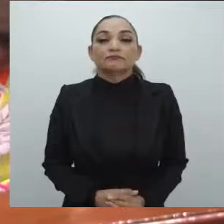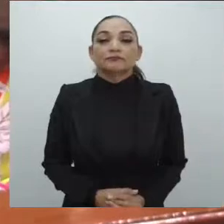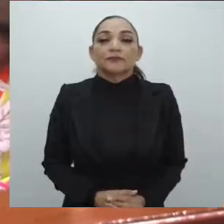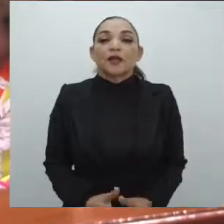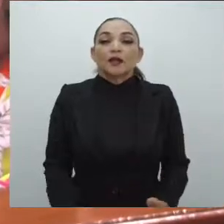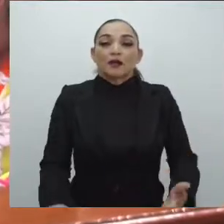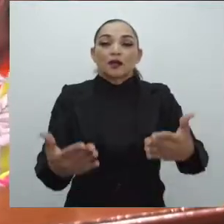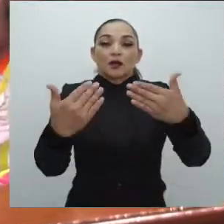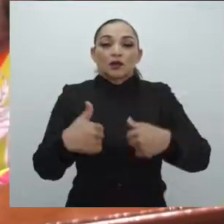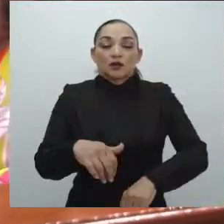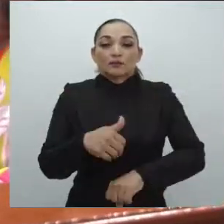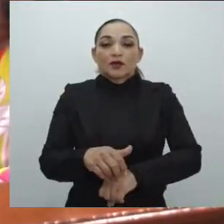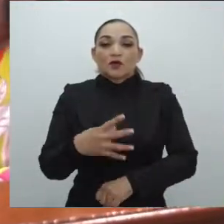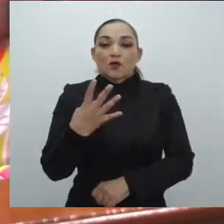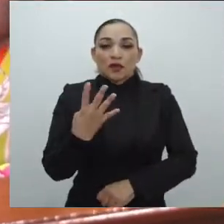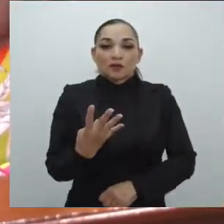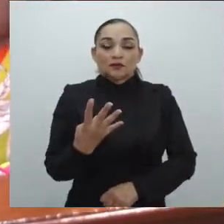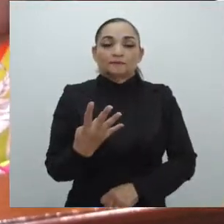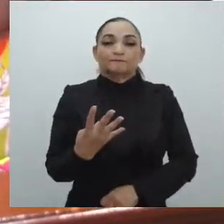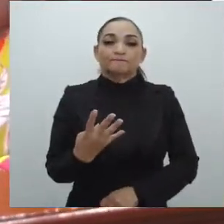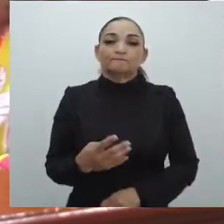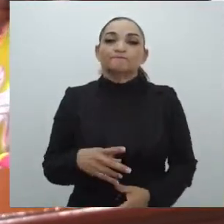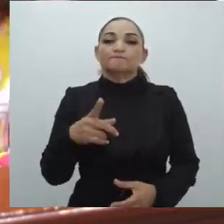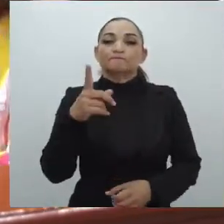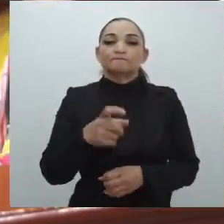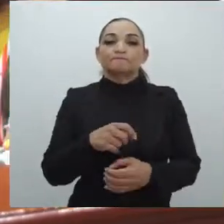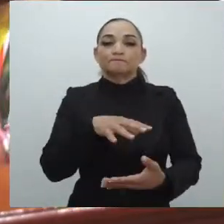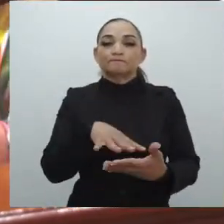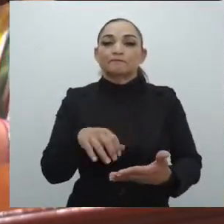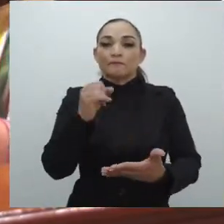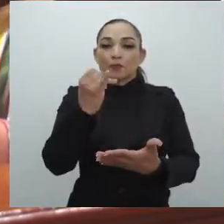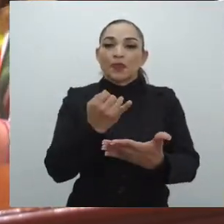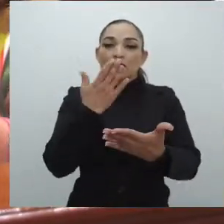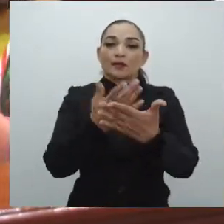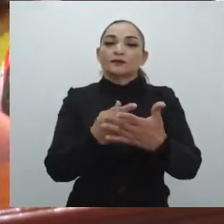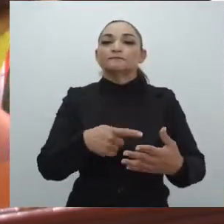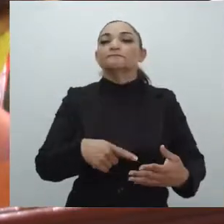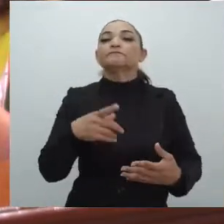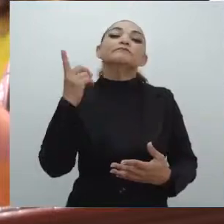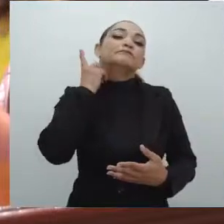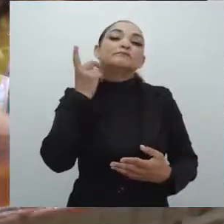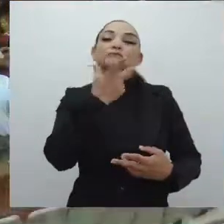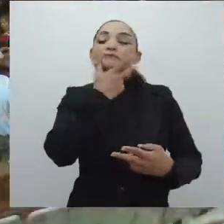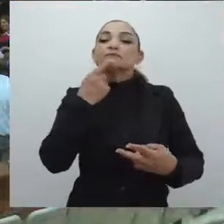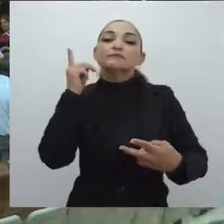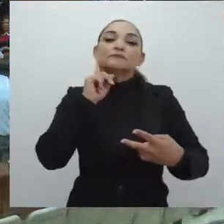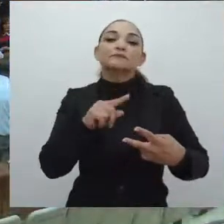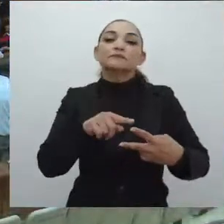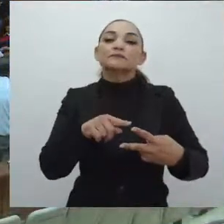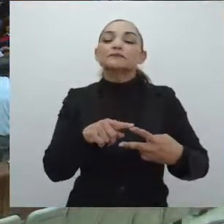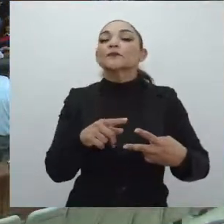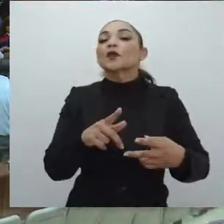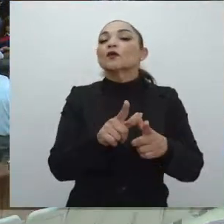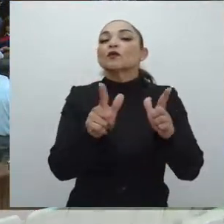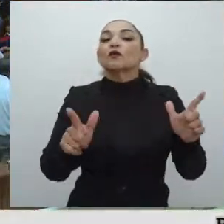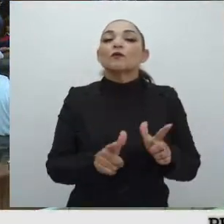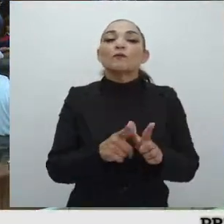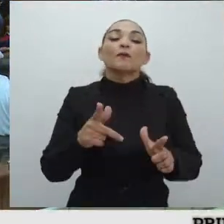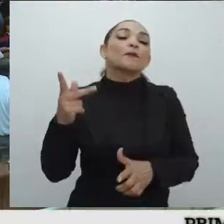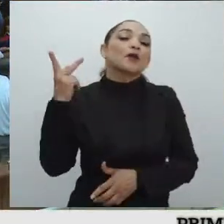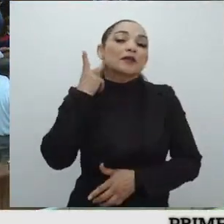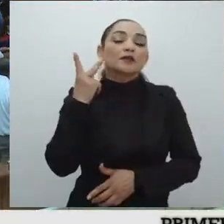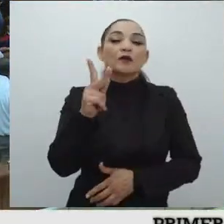Punto número 4. Primera lectura de iniciativa de las diputadas y el diputado integrante del grupo del